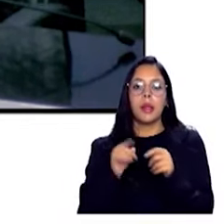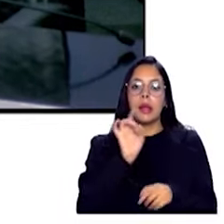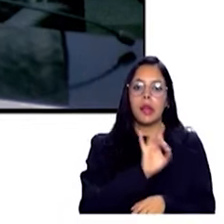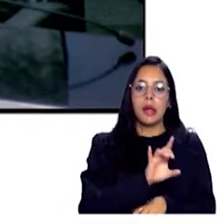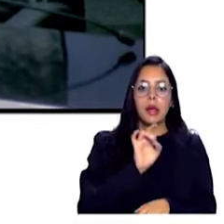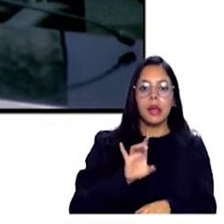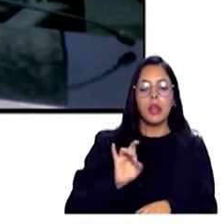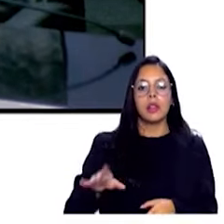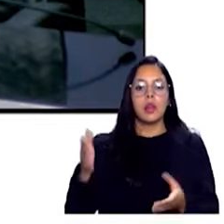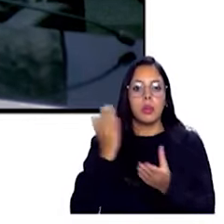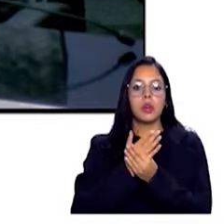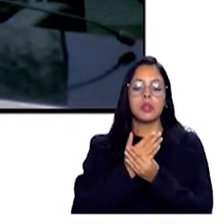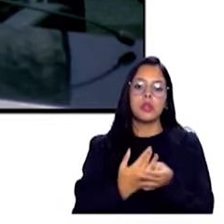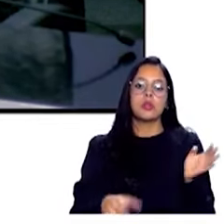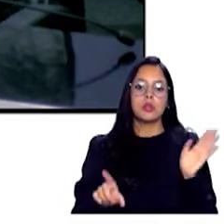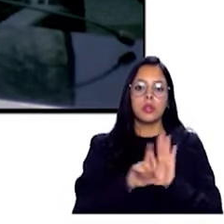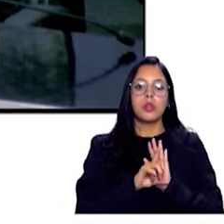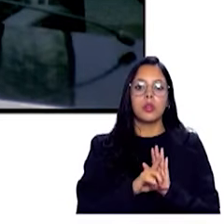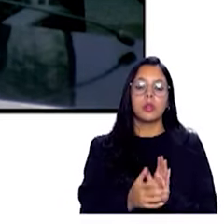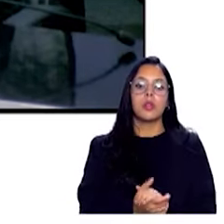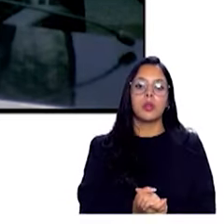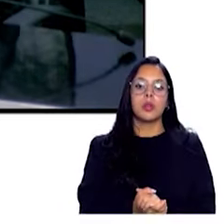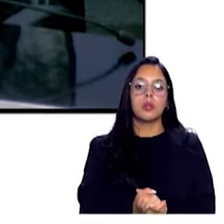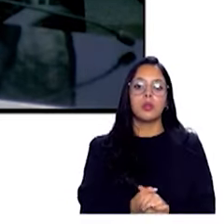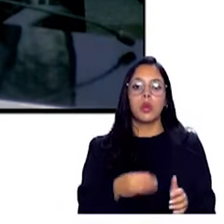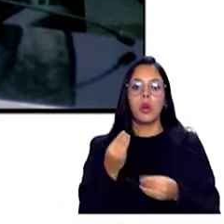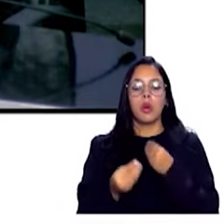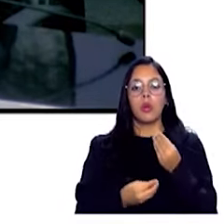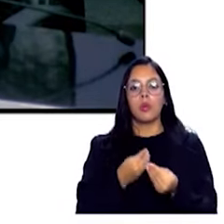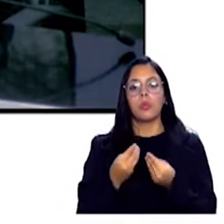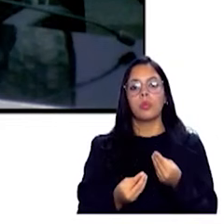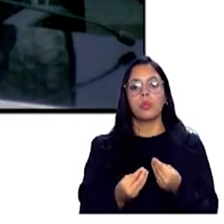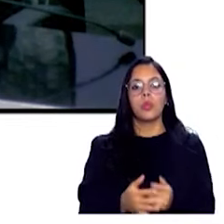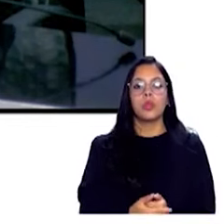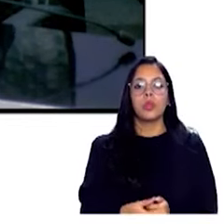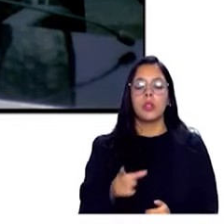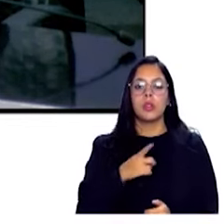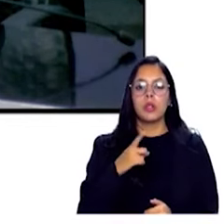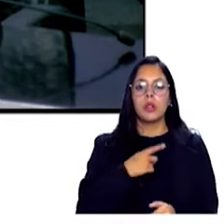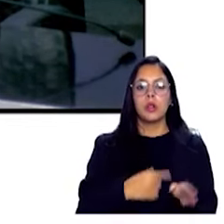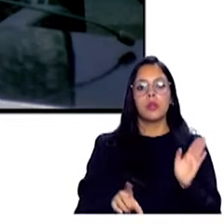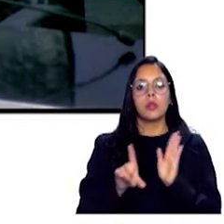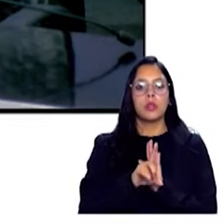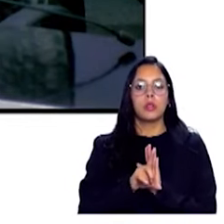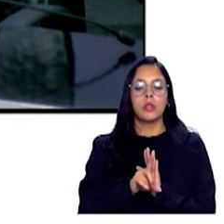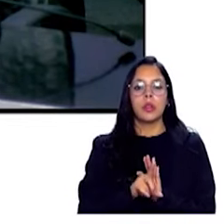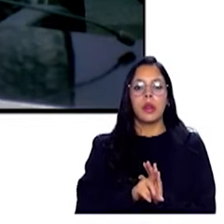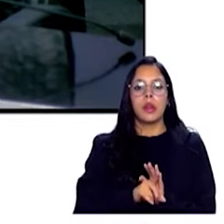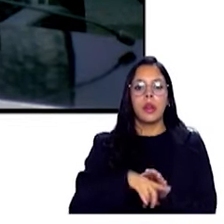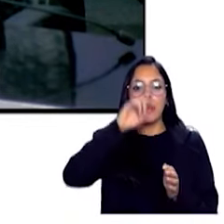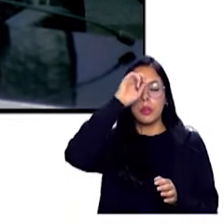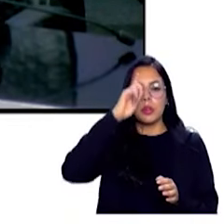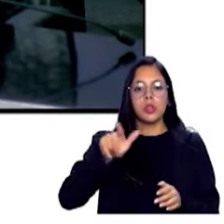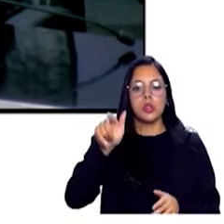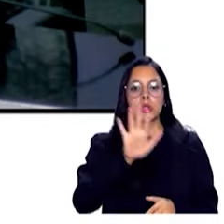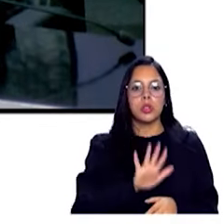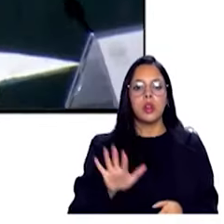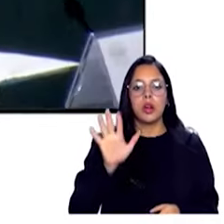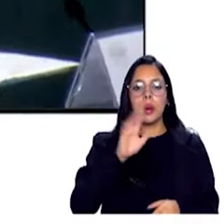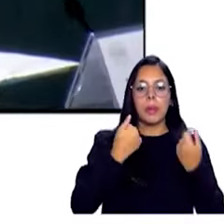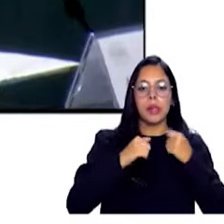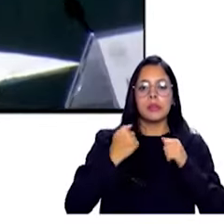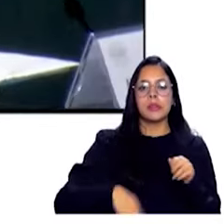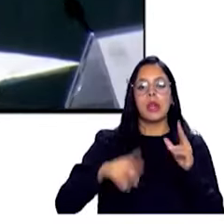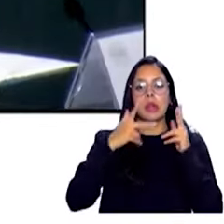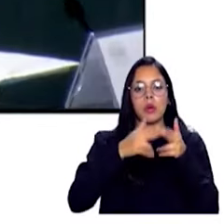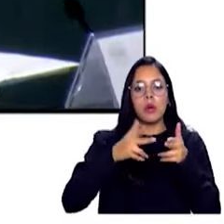consecuencia es que si la le como mandato General debe ser igual para todos la interpretación de la Ley